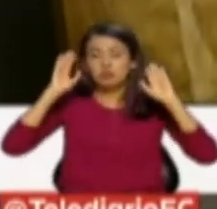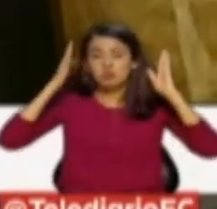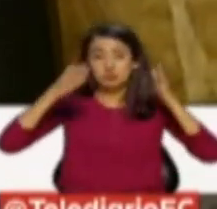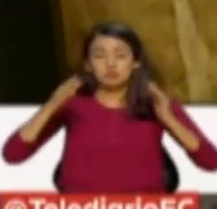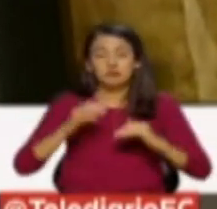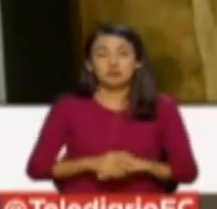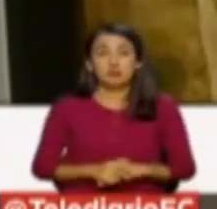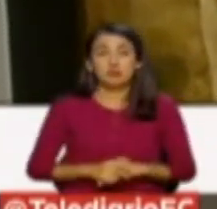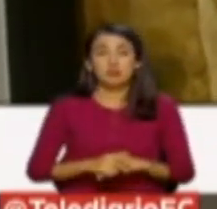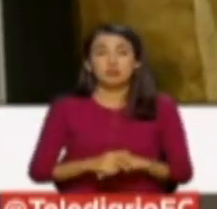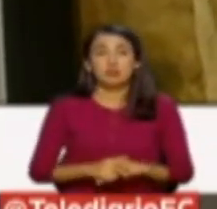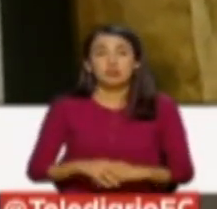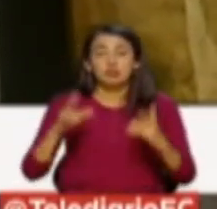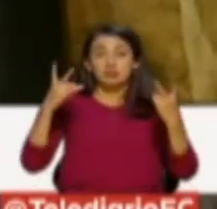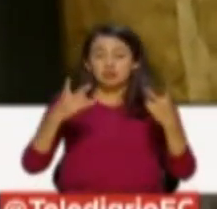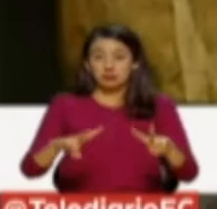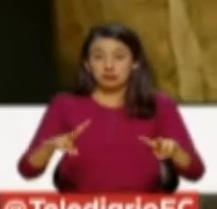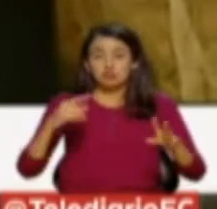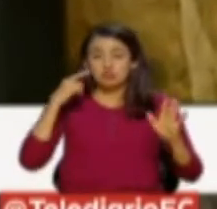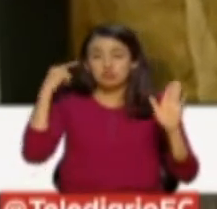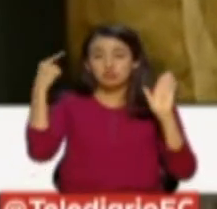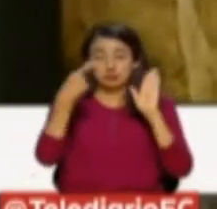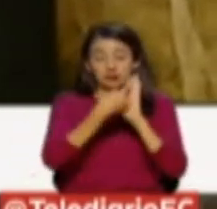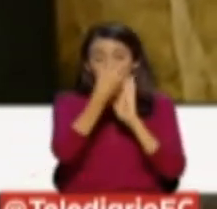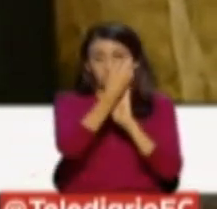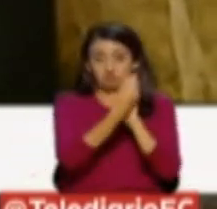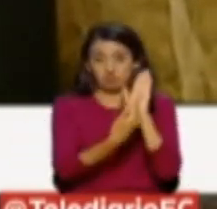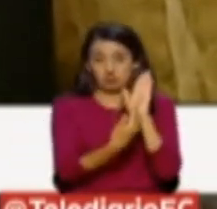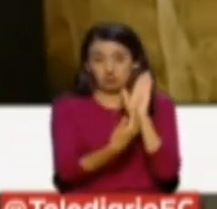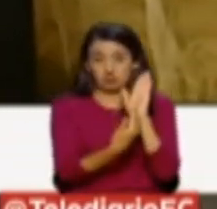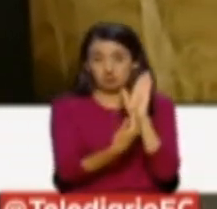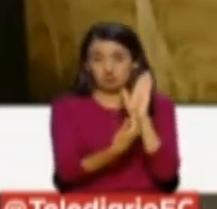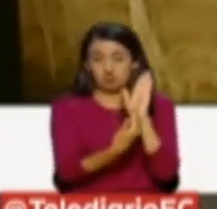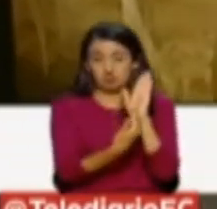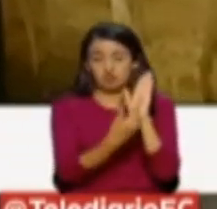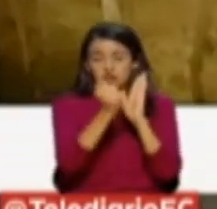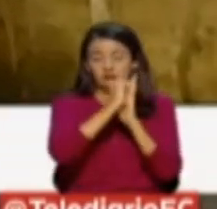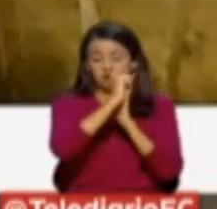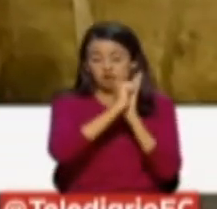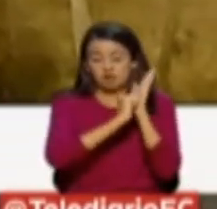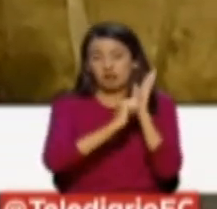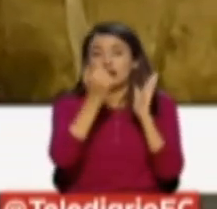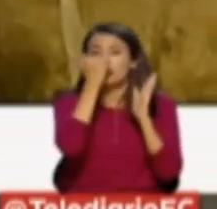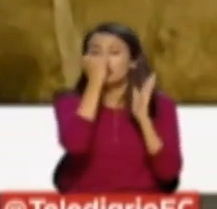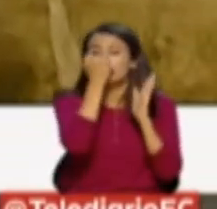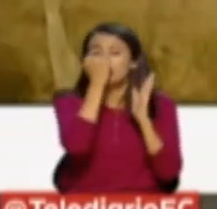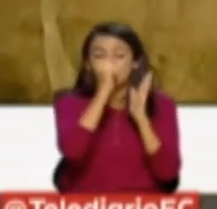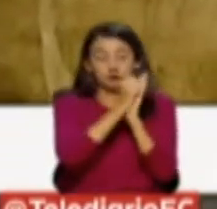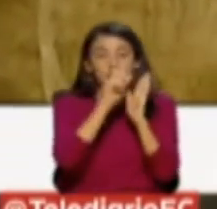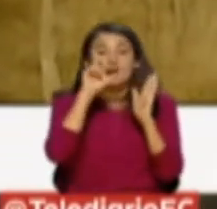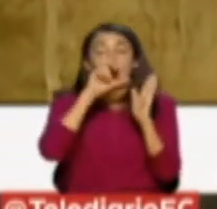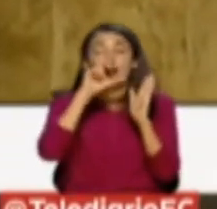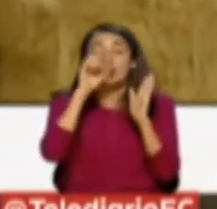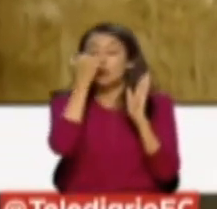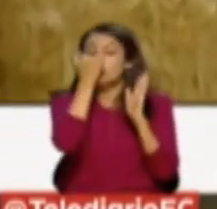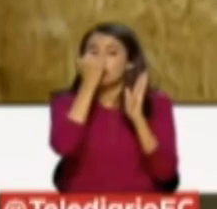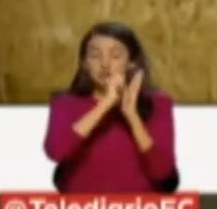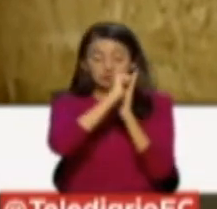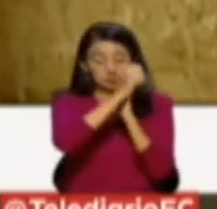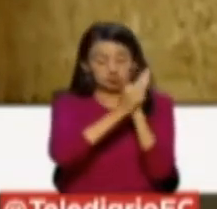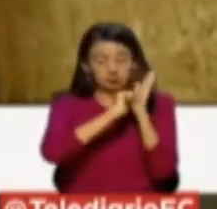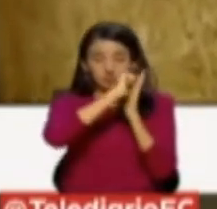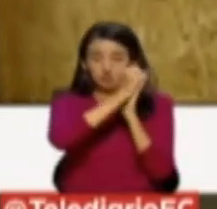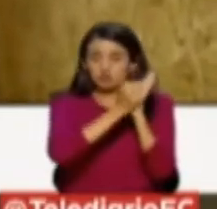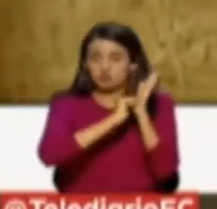artísticos están viendo con pintura con pintura lápiz rojo y esto me da